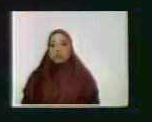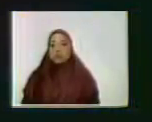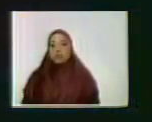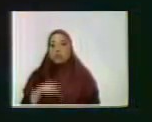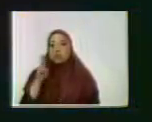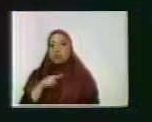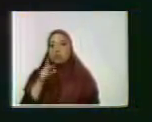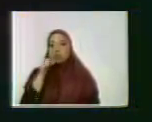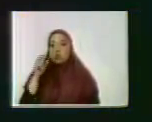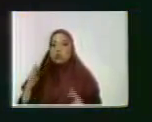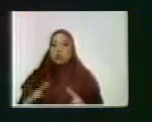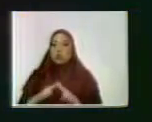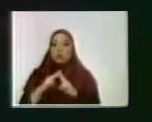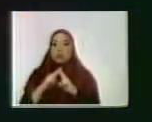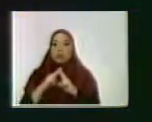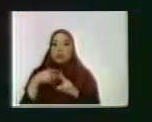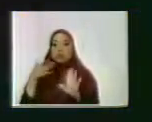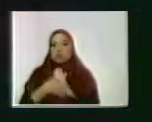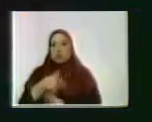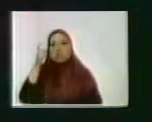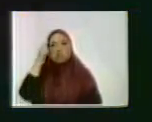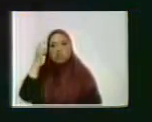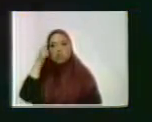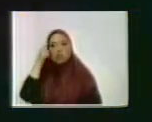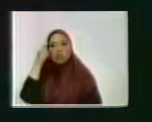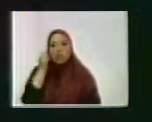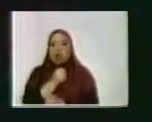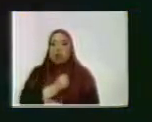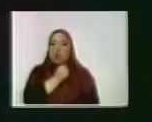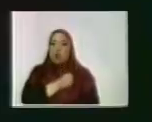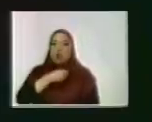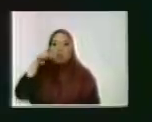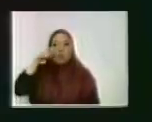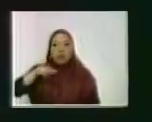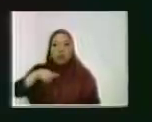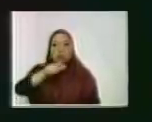Nunca lo llegaron a encontrar. ¿Saben por qué? Porque se ganó el amor del pueblo.